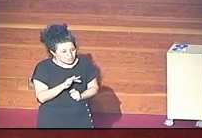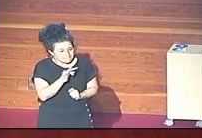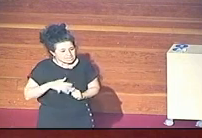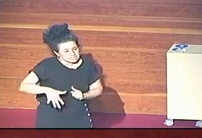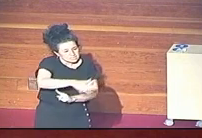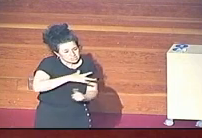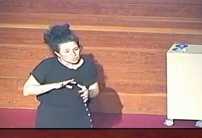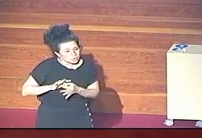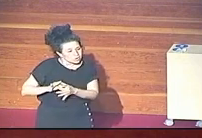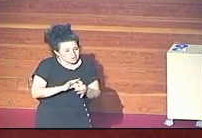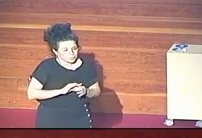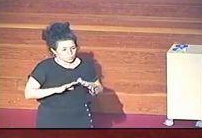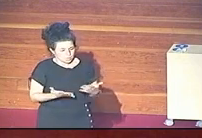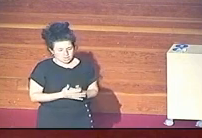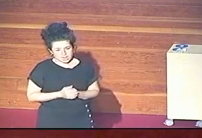entorno